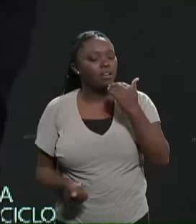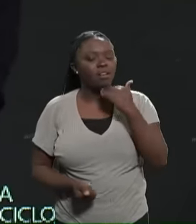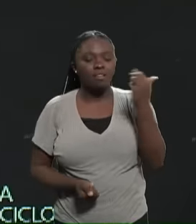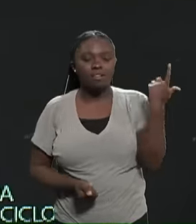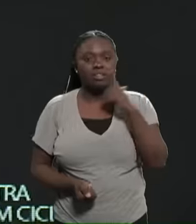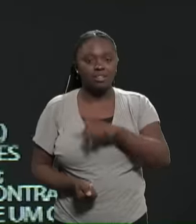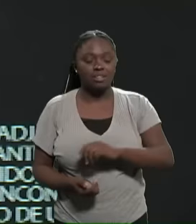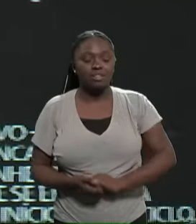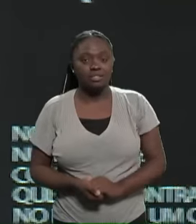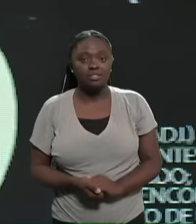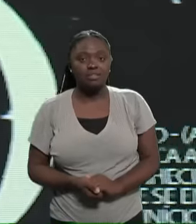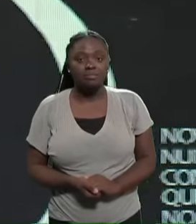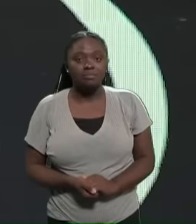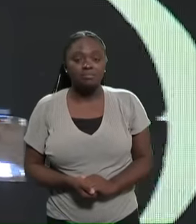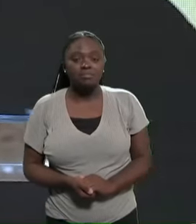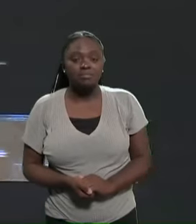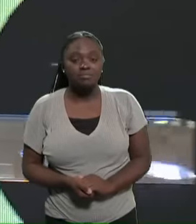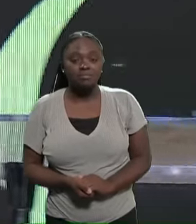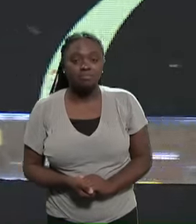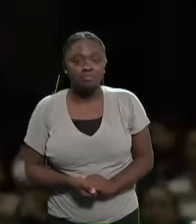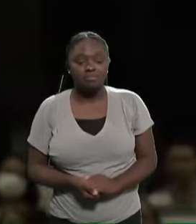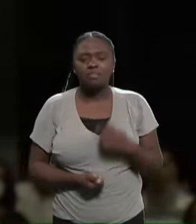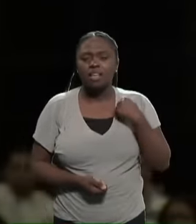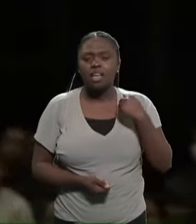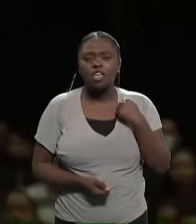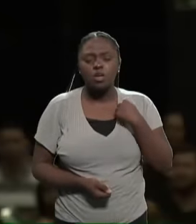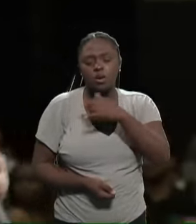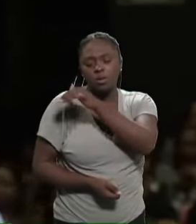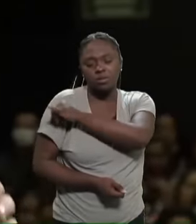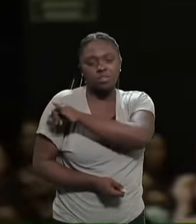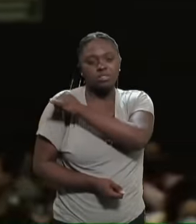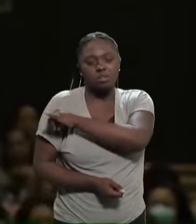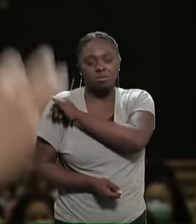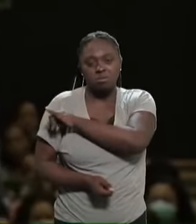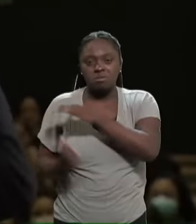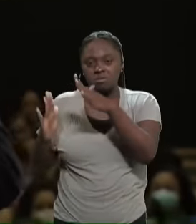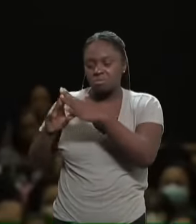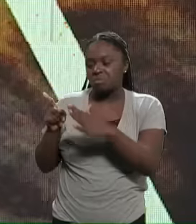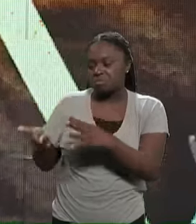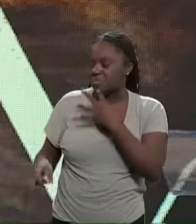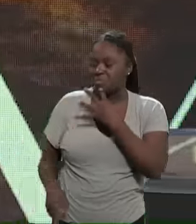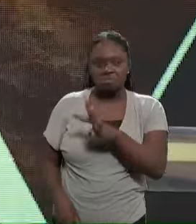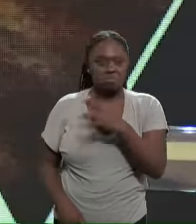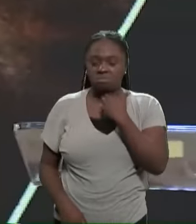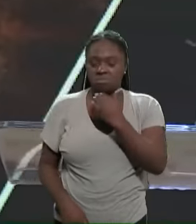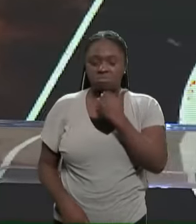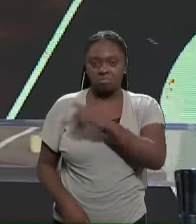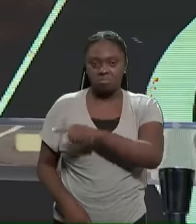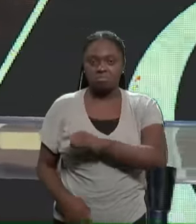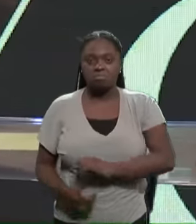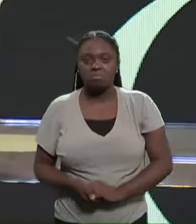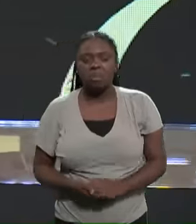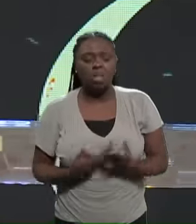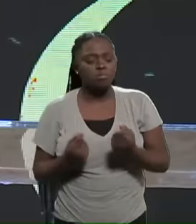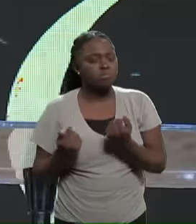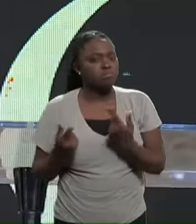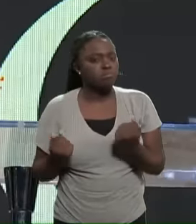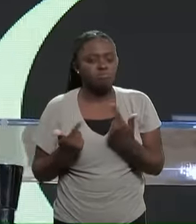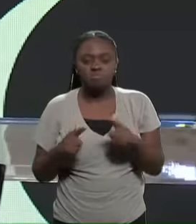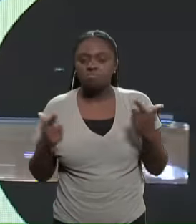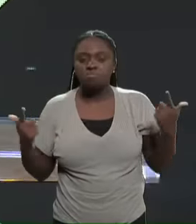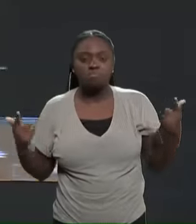Yo cuando llegué en un Brasil, fiqué un tiempo en Río de Janeiro, no conocía a ninguém. Sin dinero.